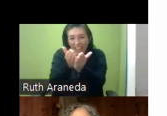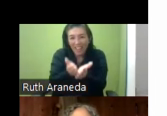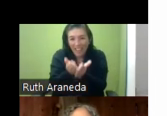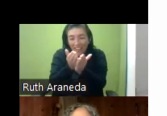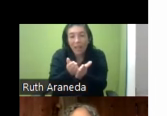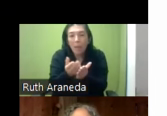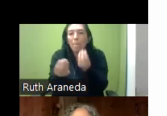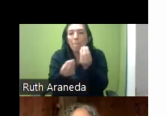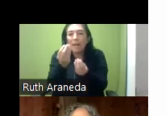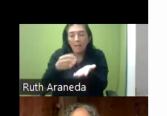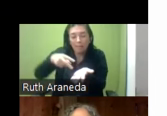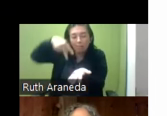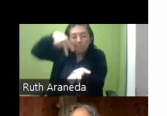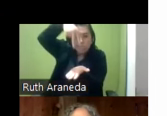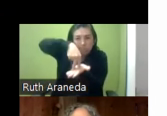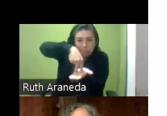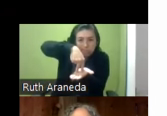para